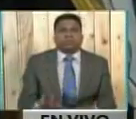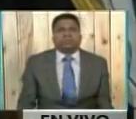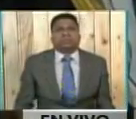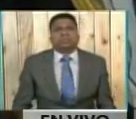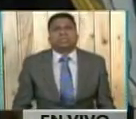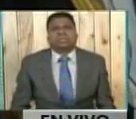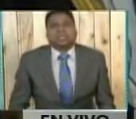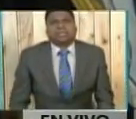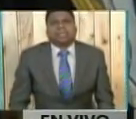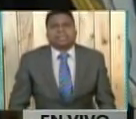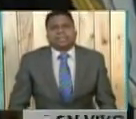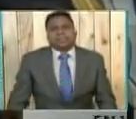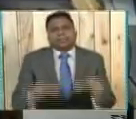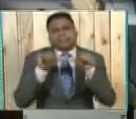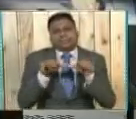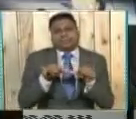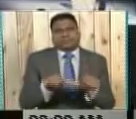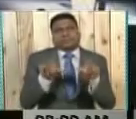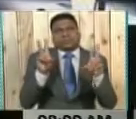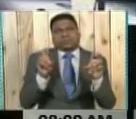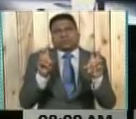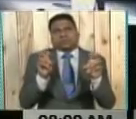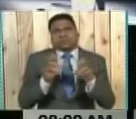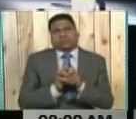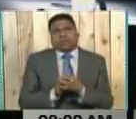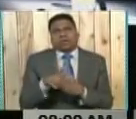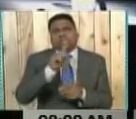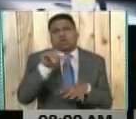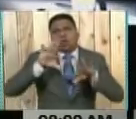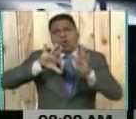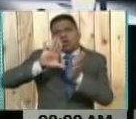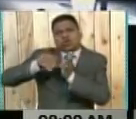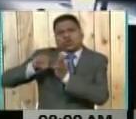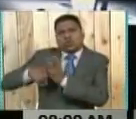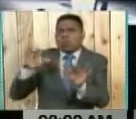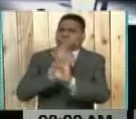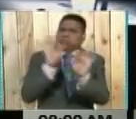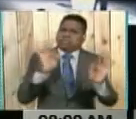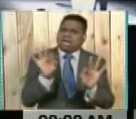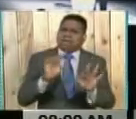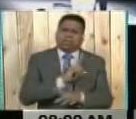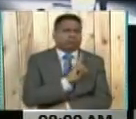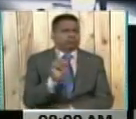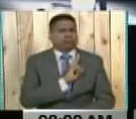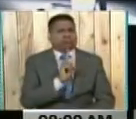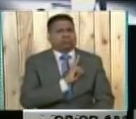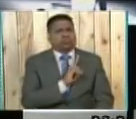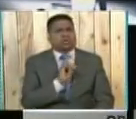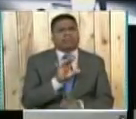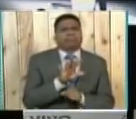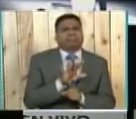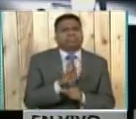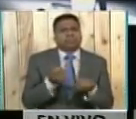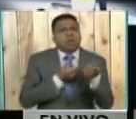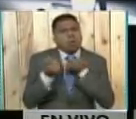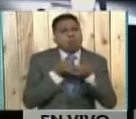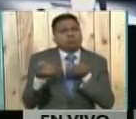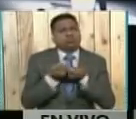Y que vaya estableciendo nuevos mecanismos no especulativos, no sujetos a los vaivenes de